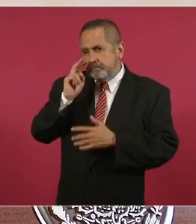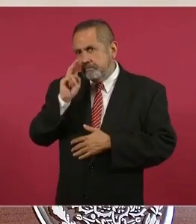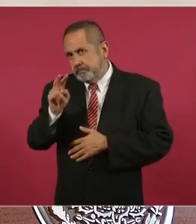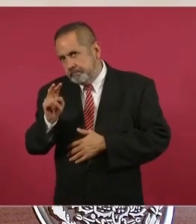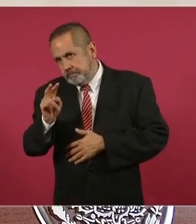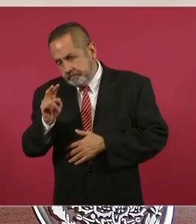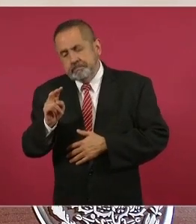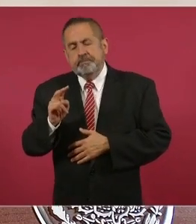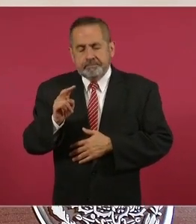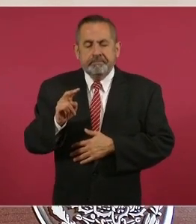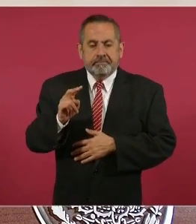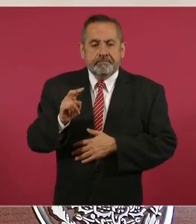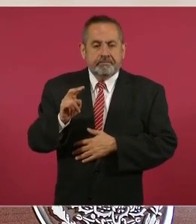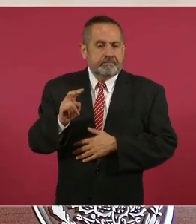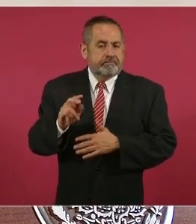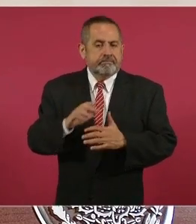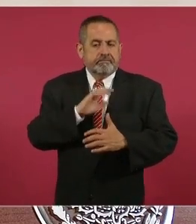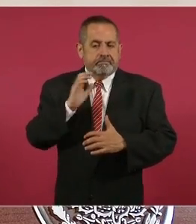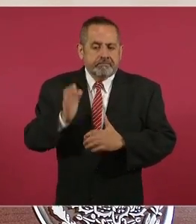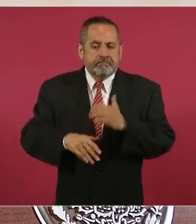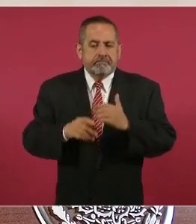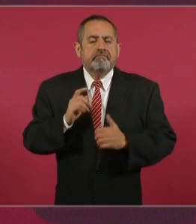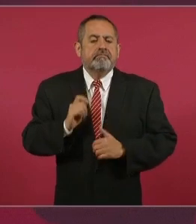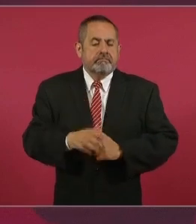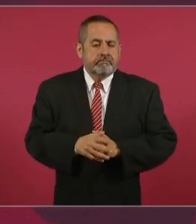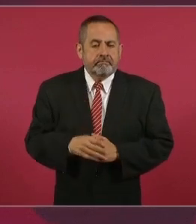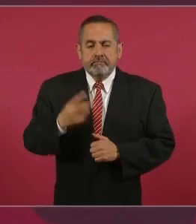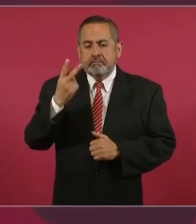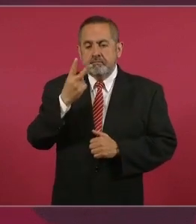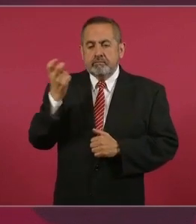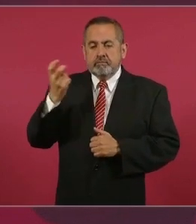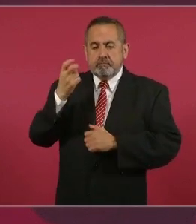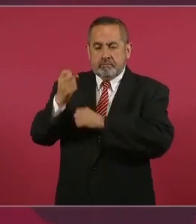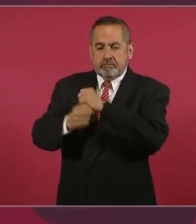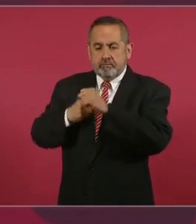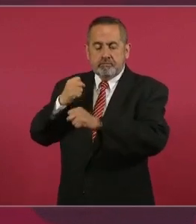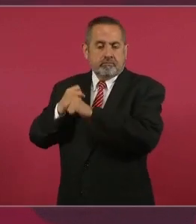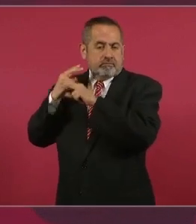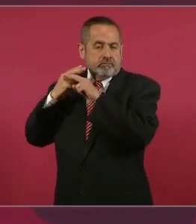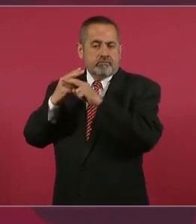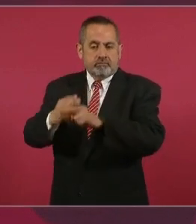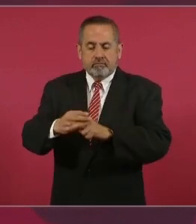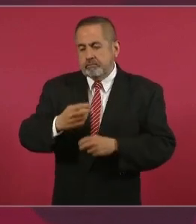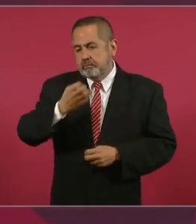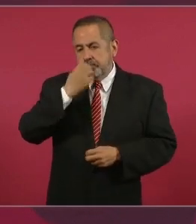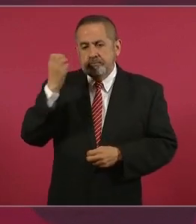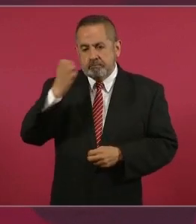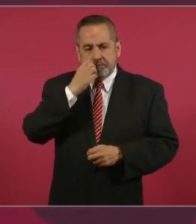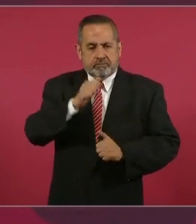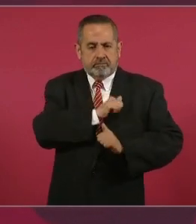terminar de celebrar los 200 años del Colegio Militar.